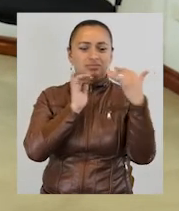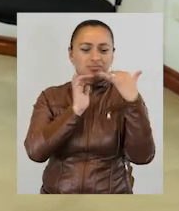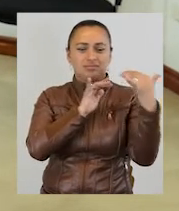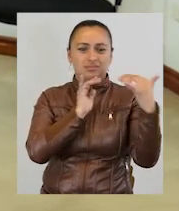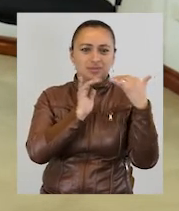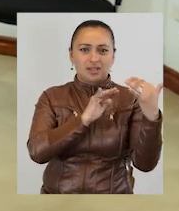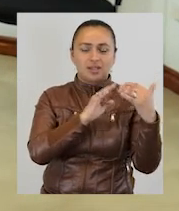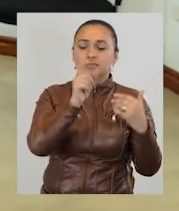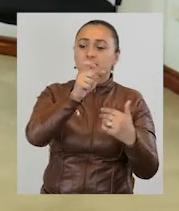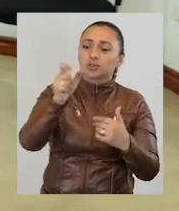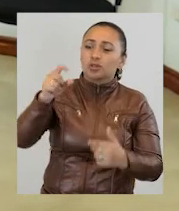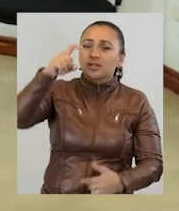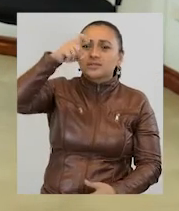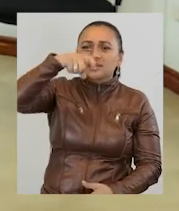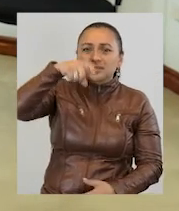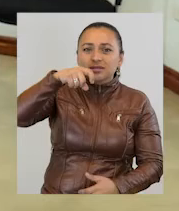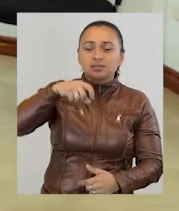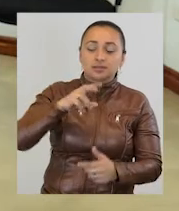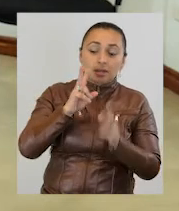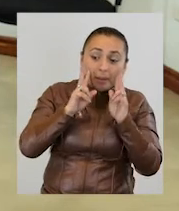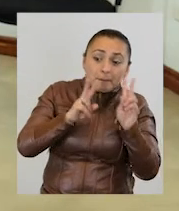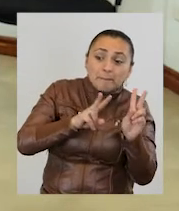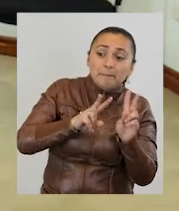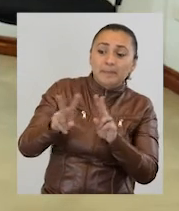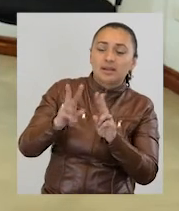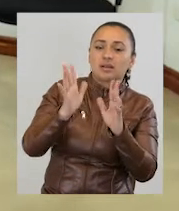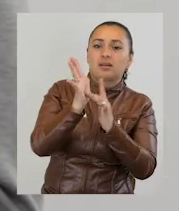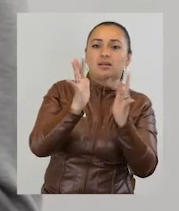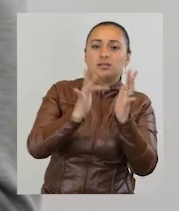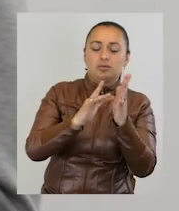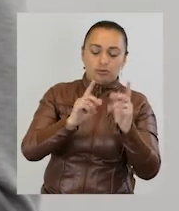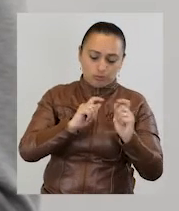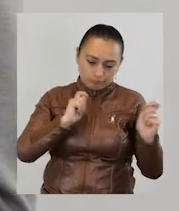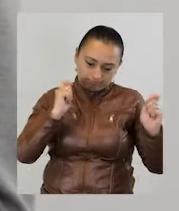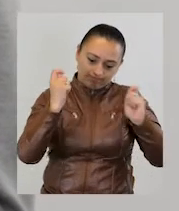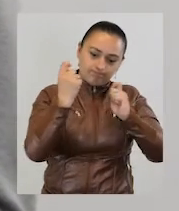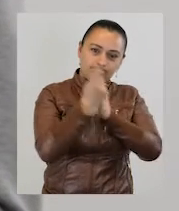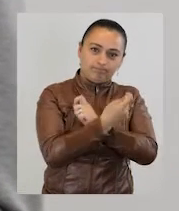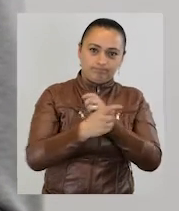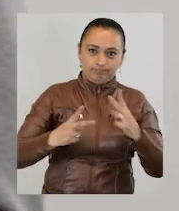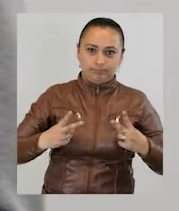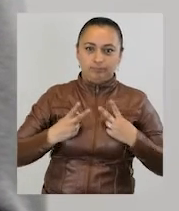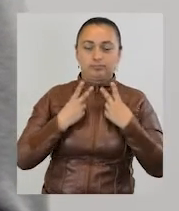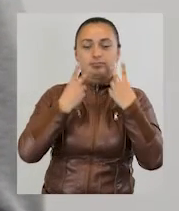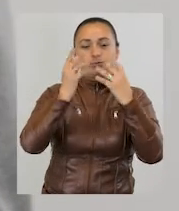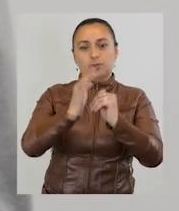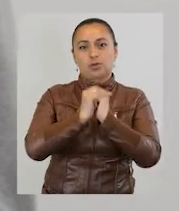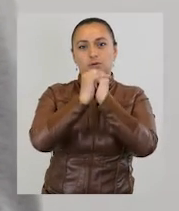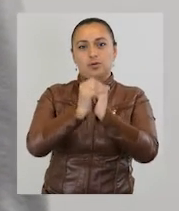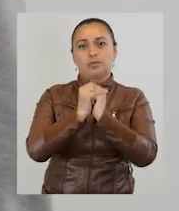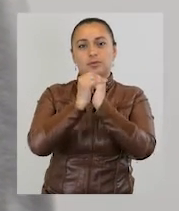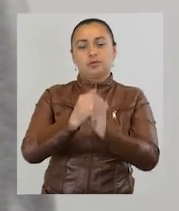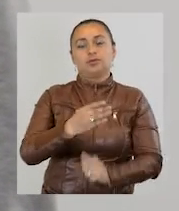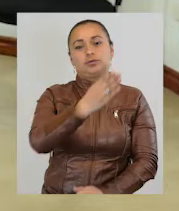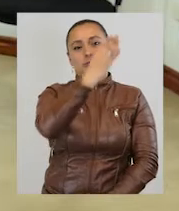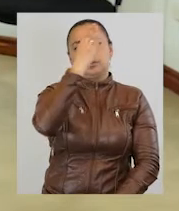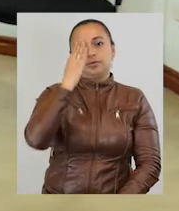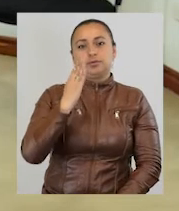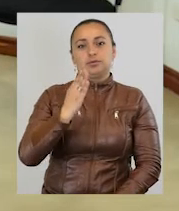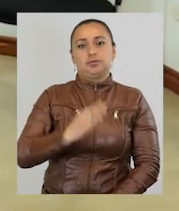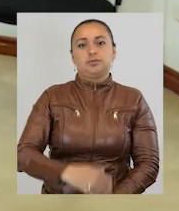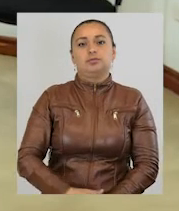las guerras, los necesitados, para que experimenten la presencia de Jesús transfigurado en sus vidas, roguemos al